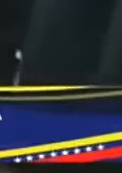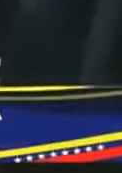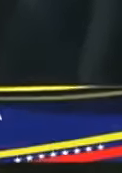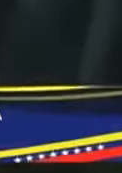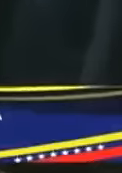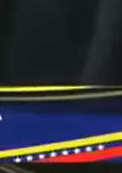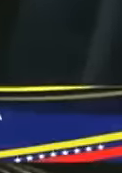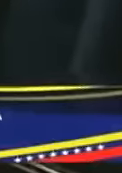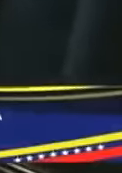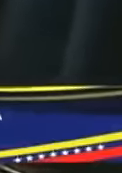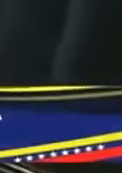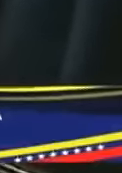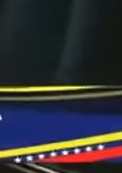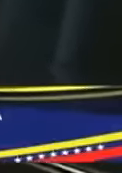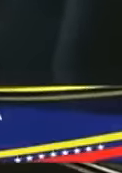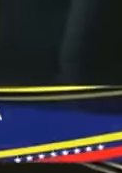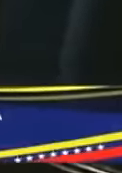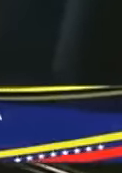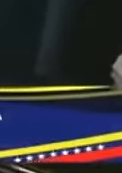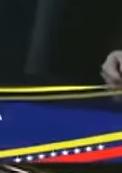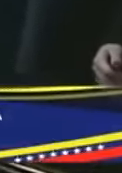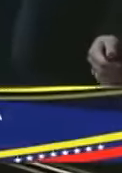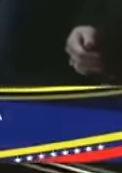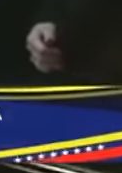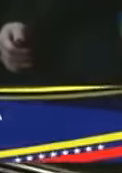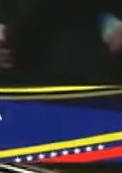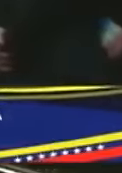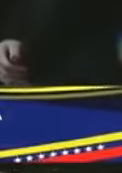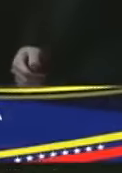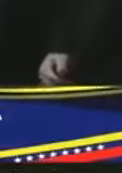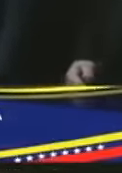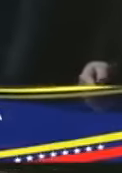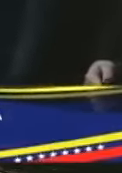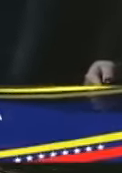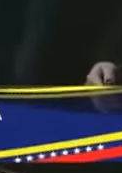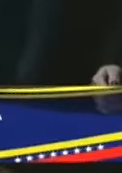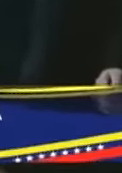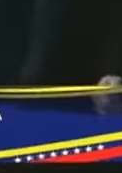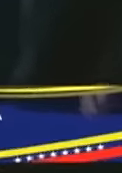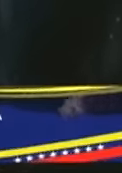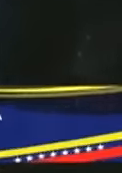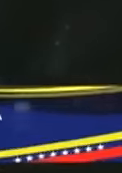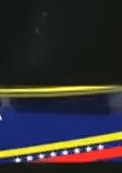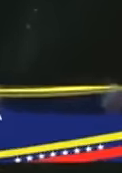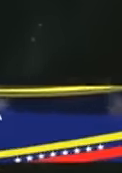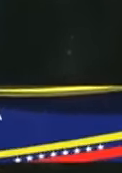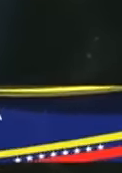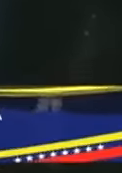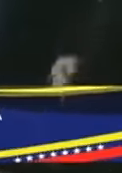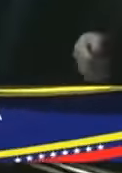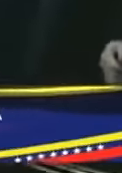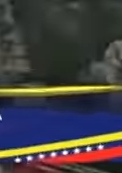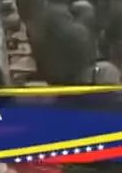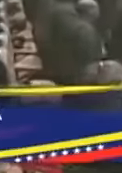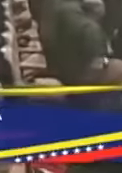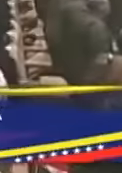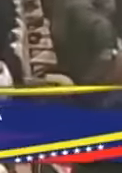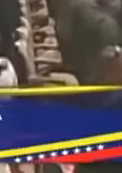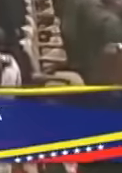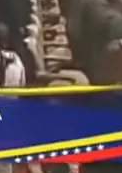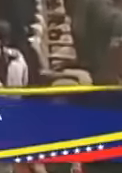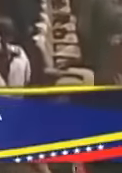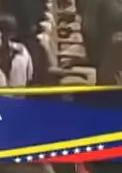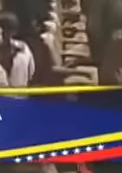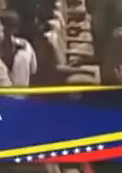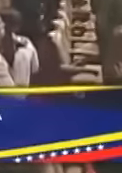acompaña la vicepresidenta ejecutiva de la República, la doctora Delcy Rodríguez, que también encabeza esta importante comisión presidencial